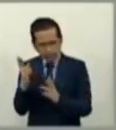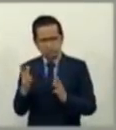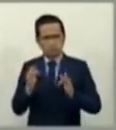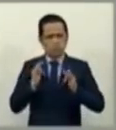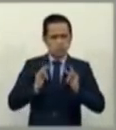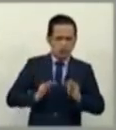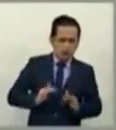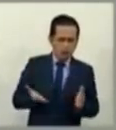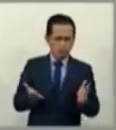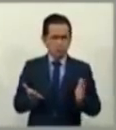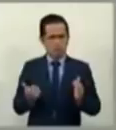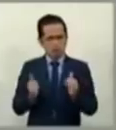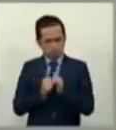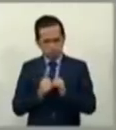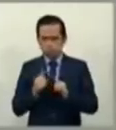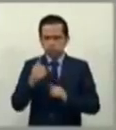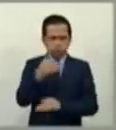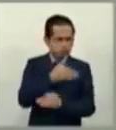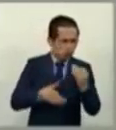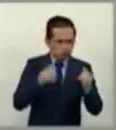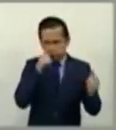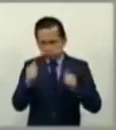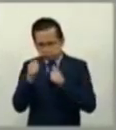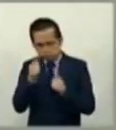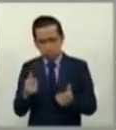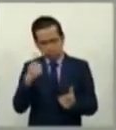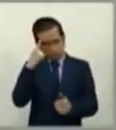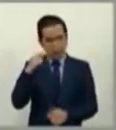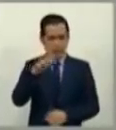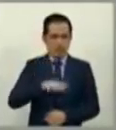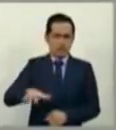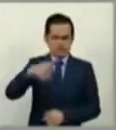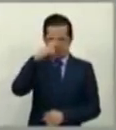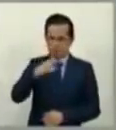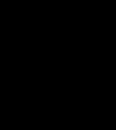por el bien de nuestro país. Muchas gracias, presidente. Gracias.